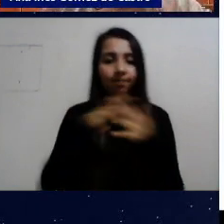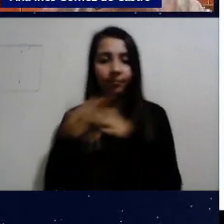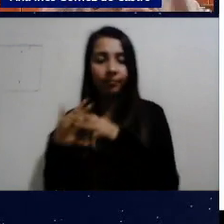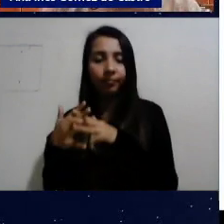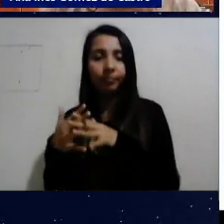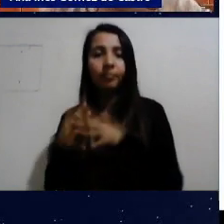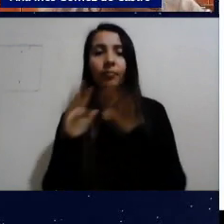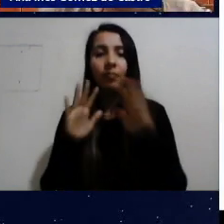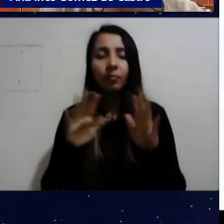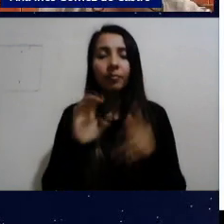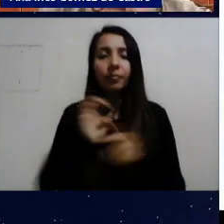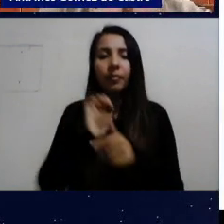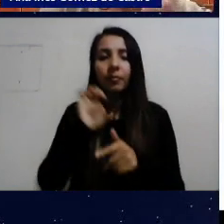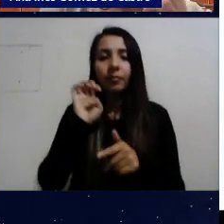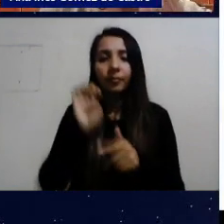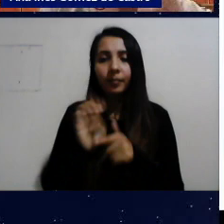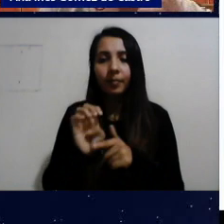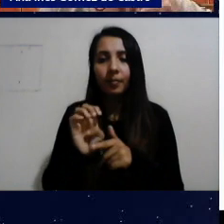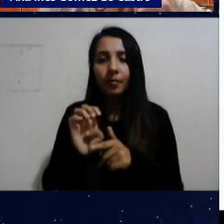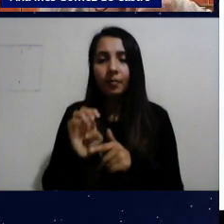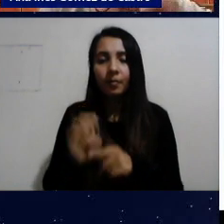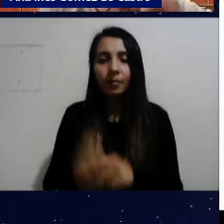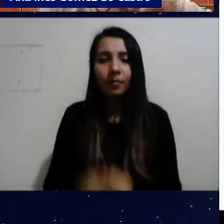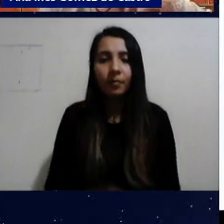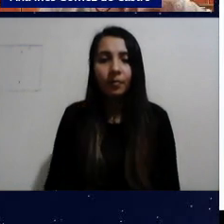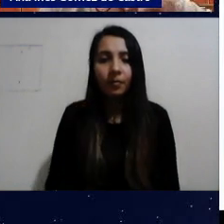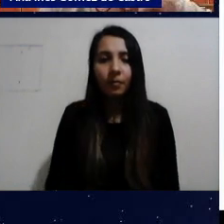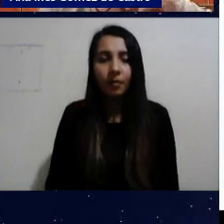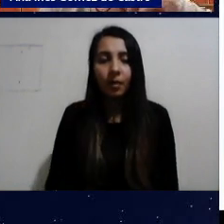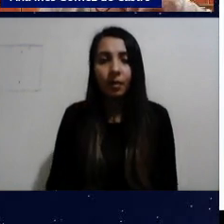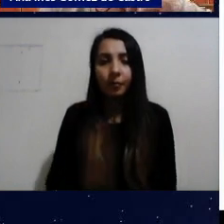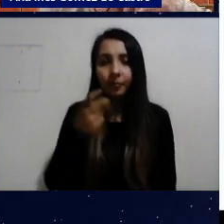que provoca la simetría, ¿no? Entonces,